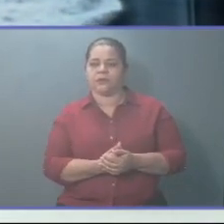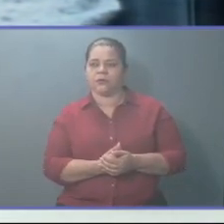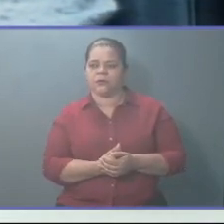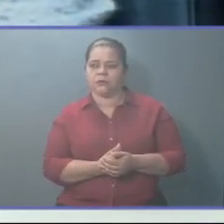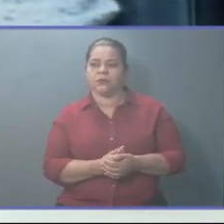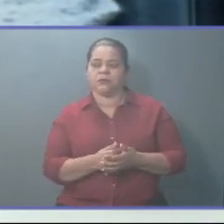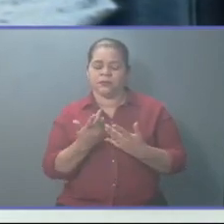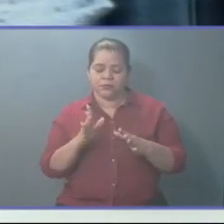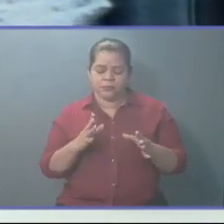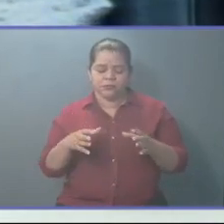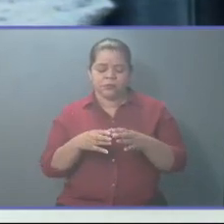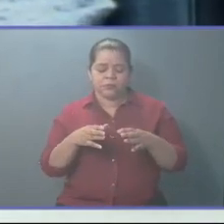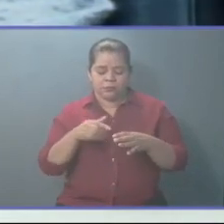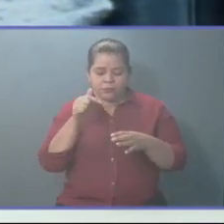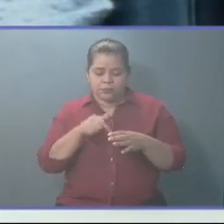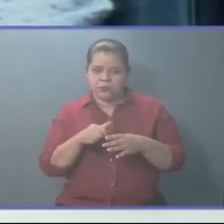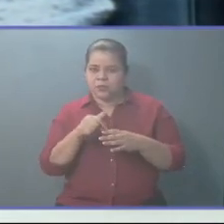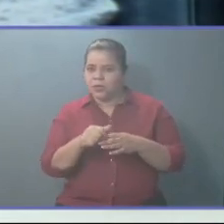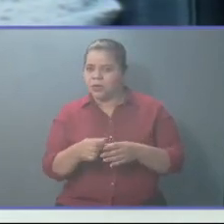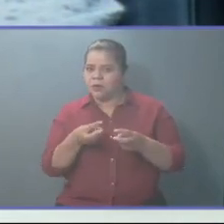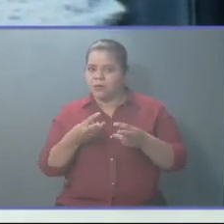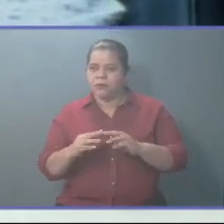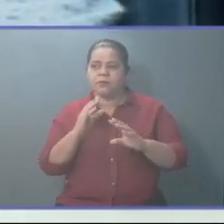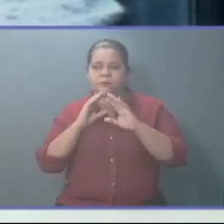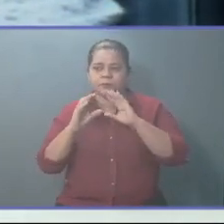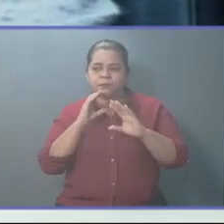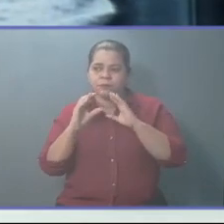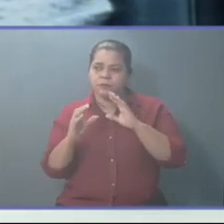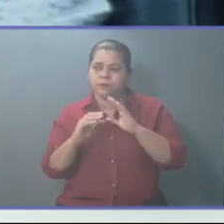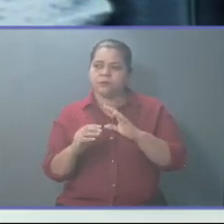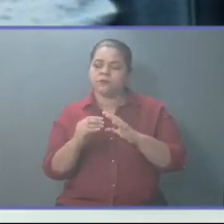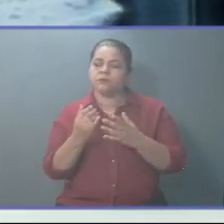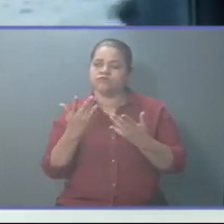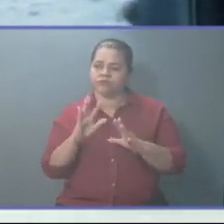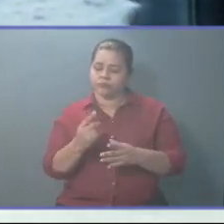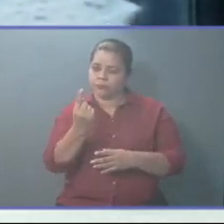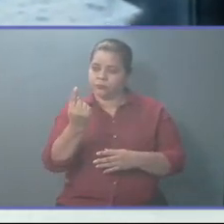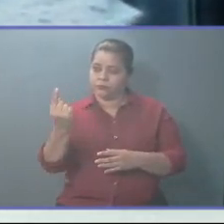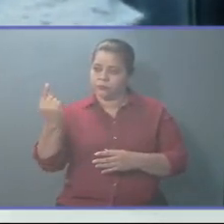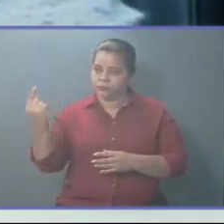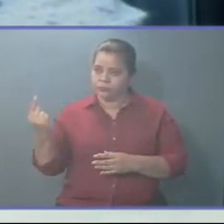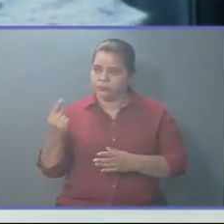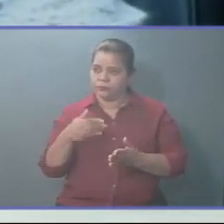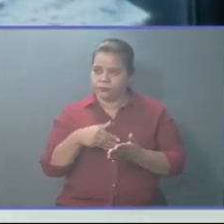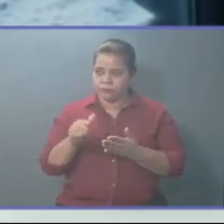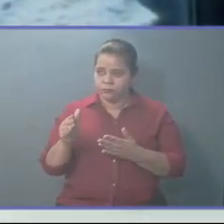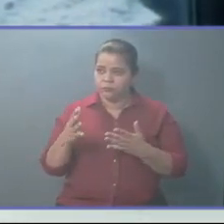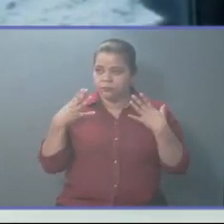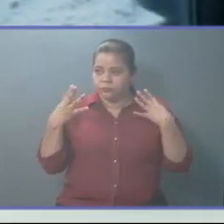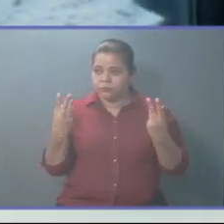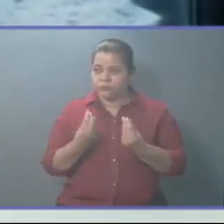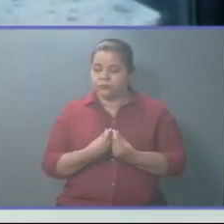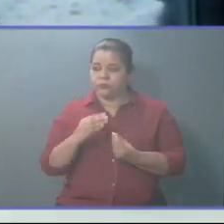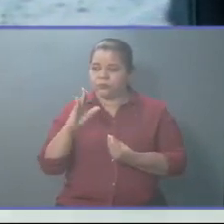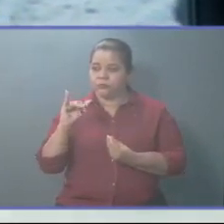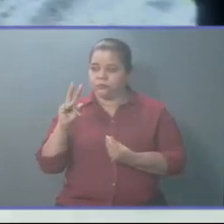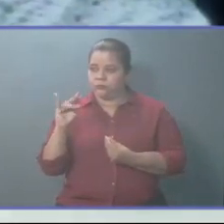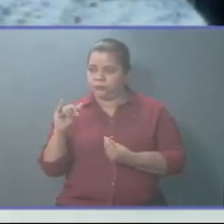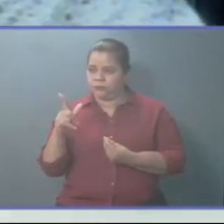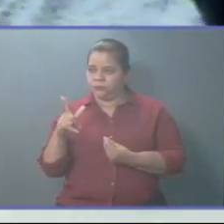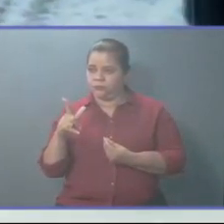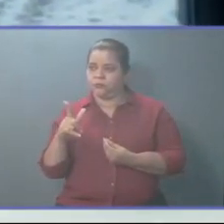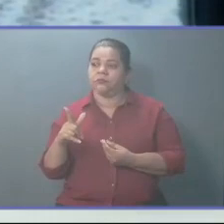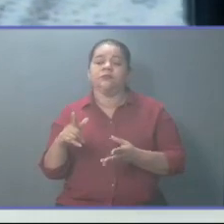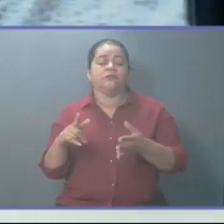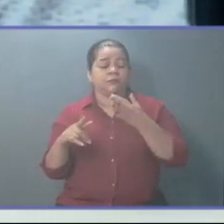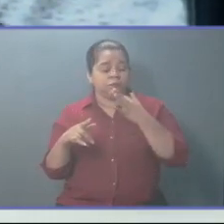relacionados a corrupción que están sacando medios de comunicación, que están sacando ciudadanos, que están sacando la sociedad civil,